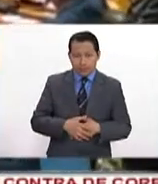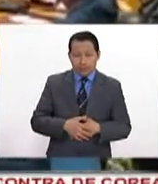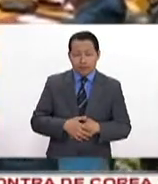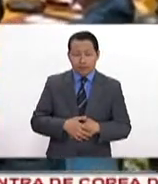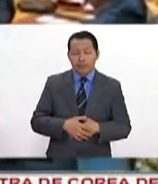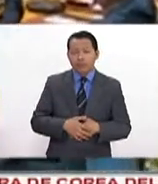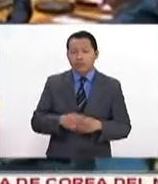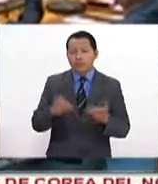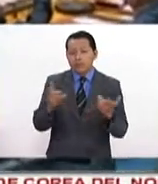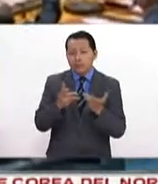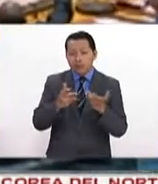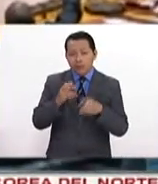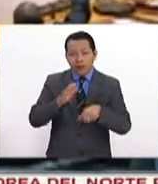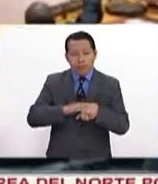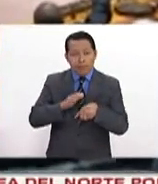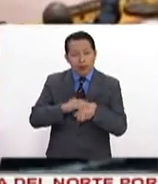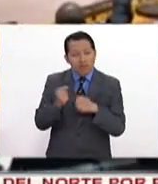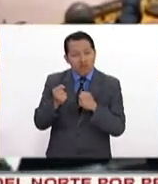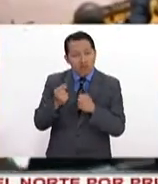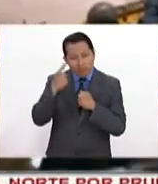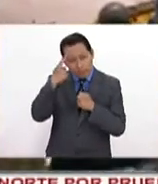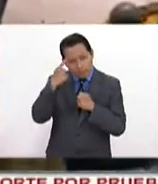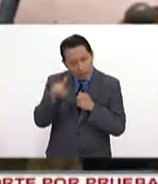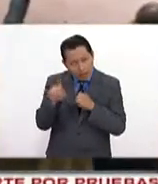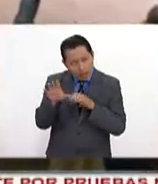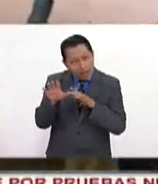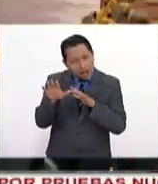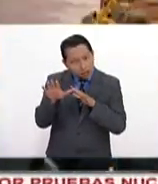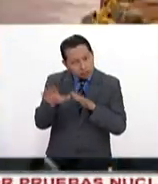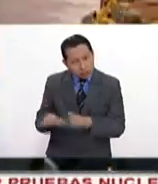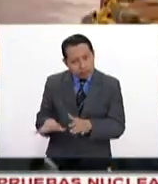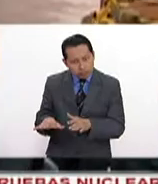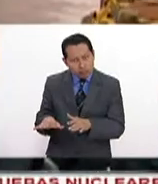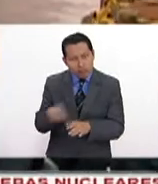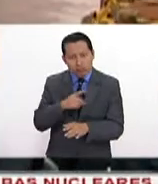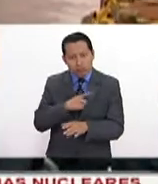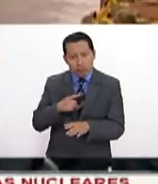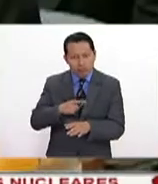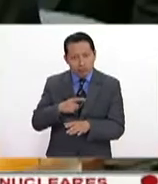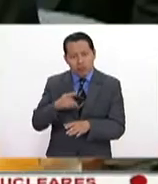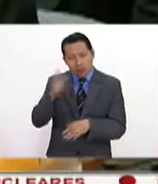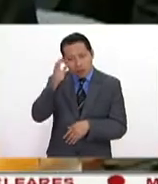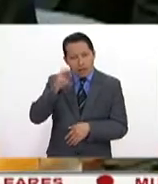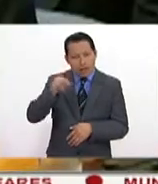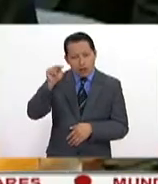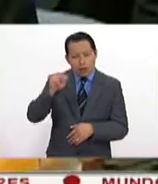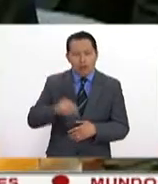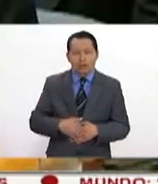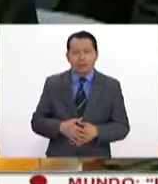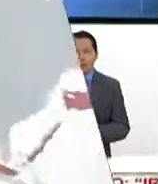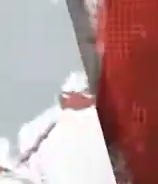Acciones más severas para tratar de apaciguar a Corea del Norte.